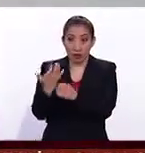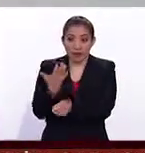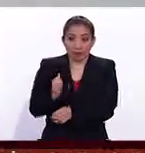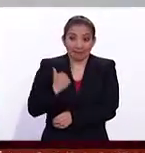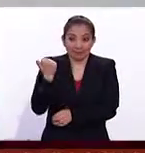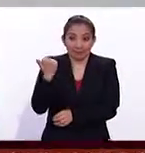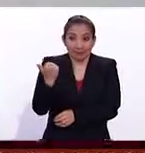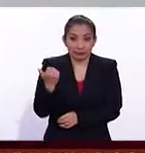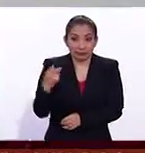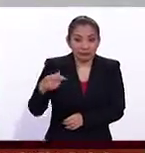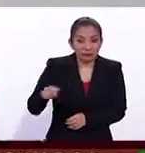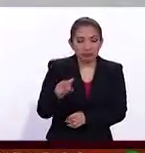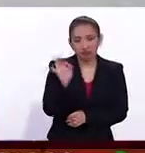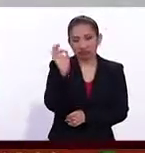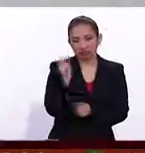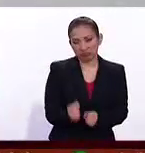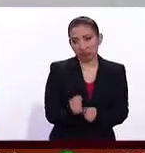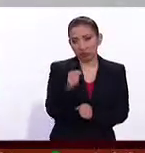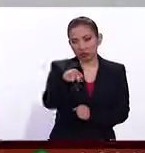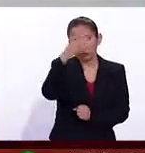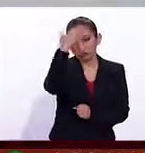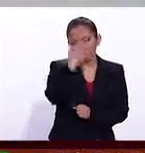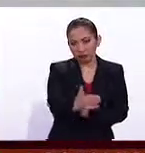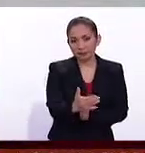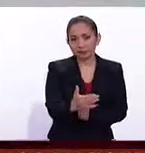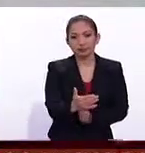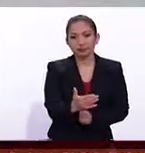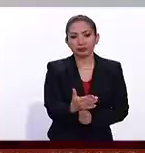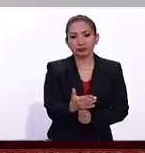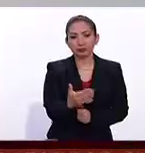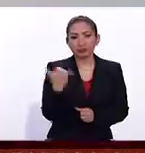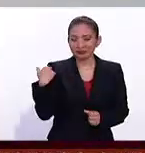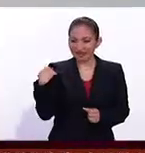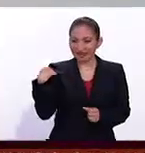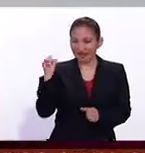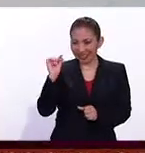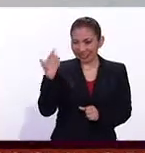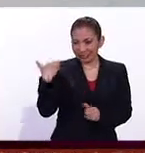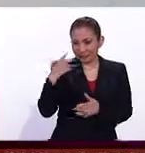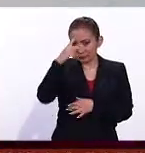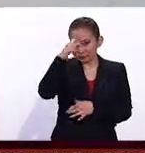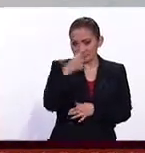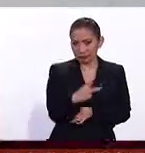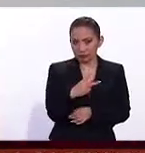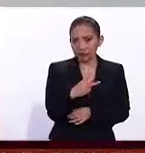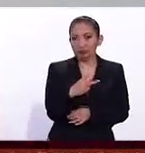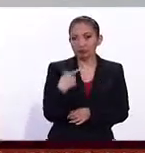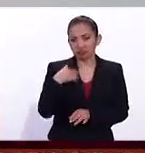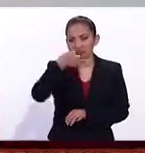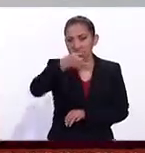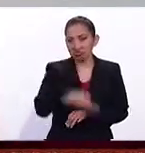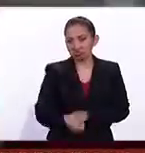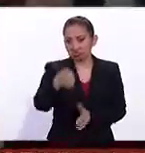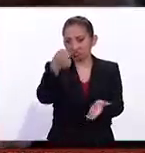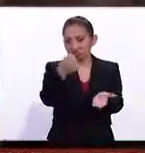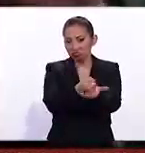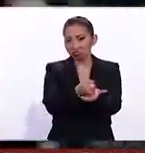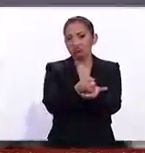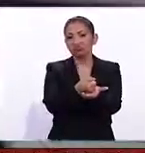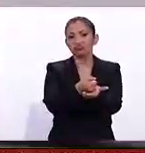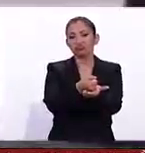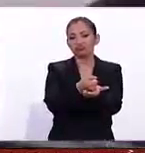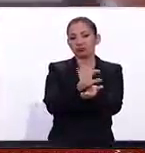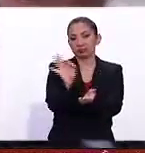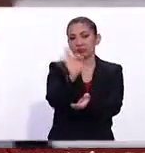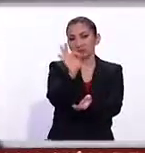oportunidades. Seguramente ustedes saben que en días recientes México aprobó y es